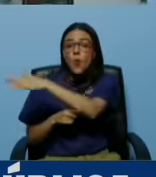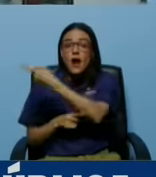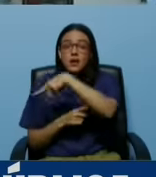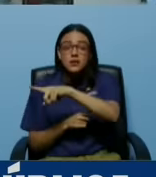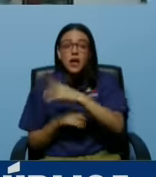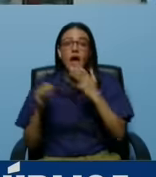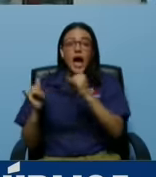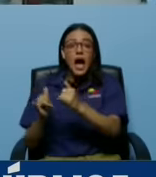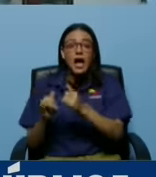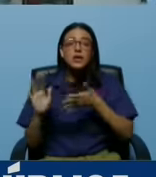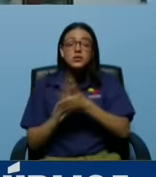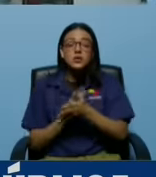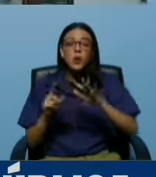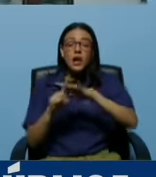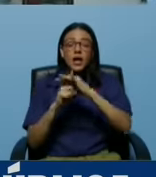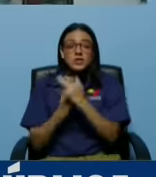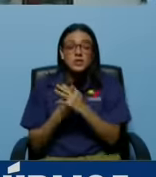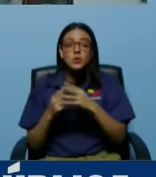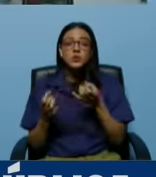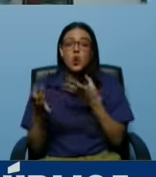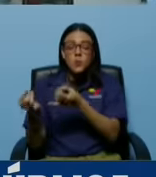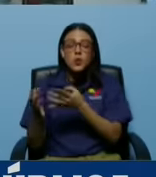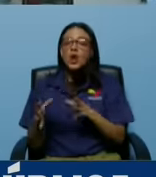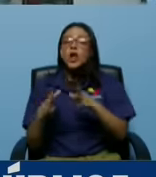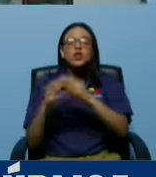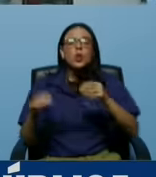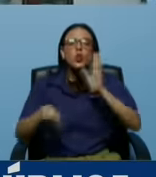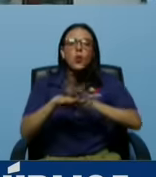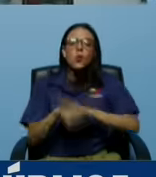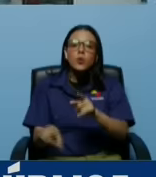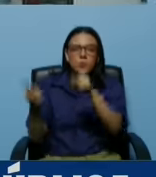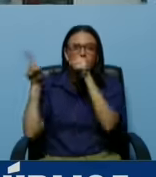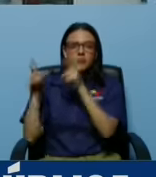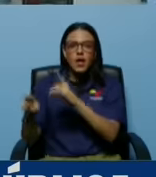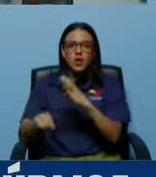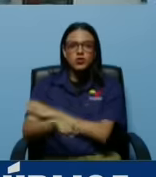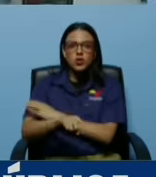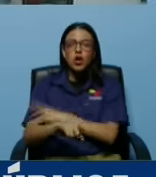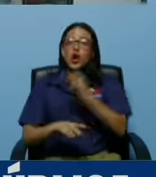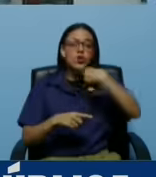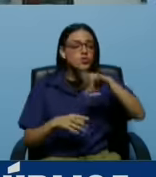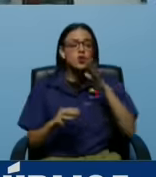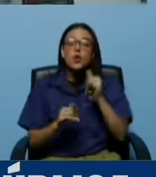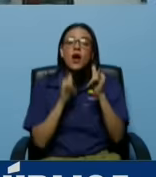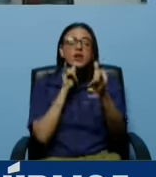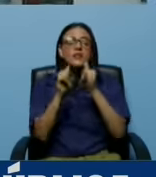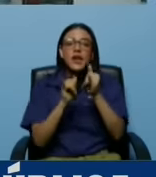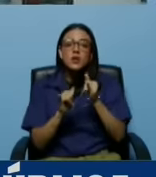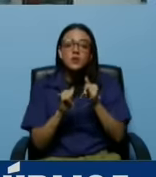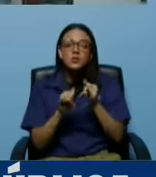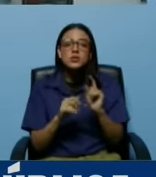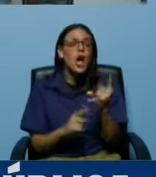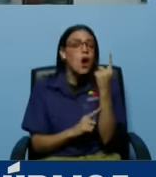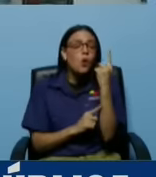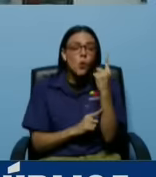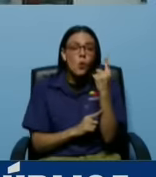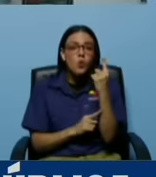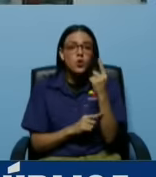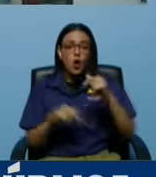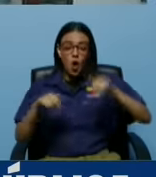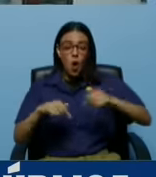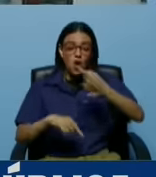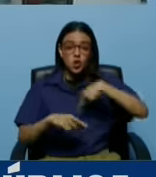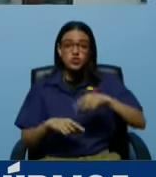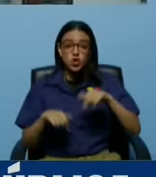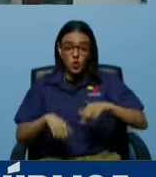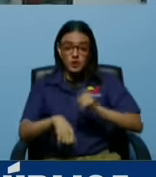estos actores violentos de la extrema derecha. No hay una sola denuncia que hemos recibido hasta el día de hoy, en que estoy hablándoles a